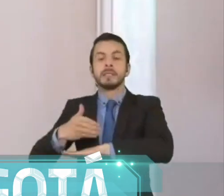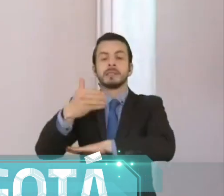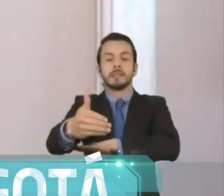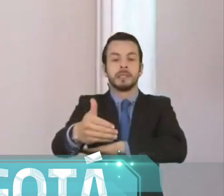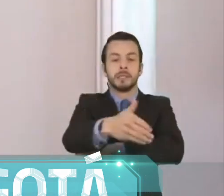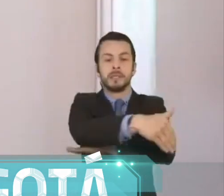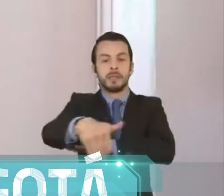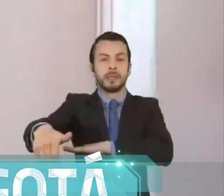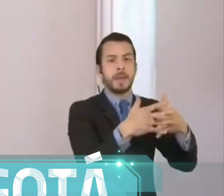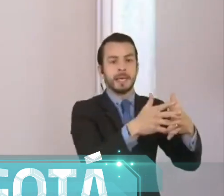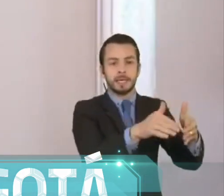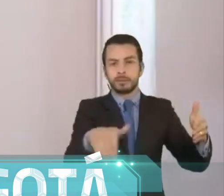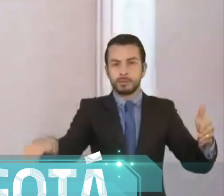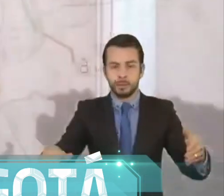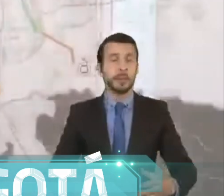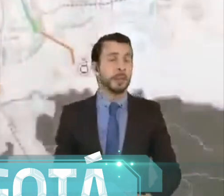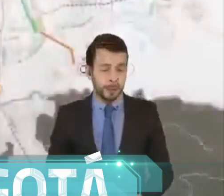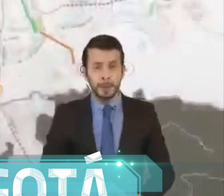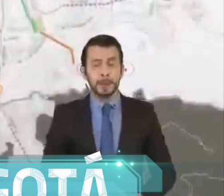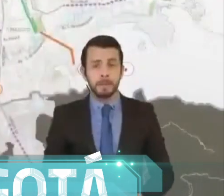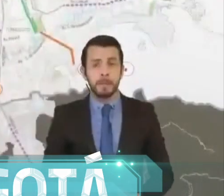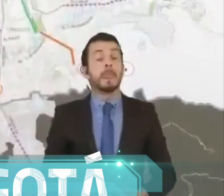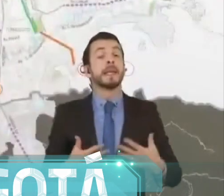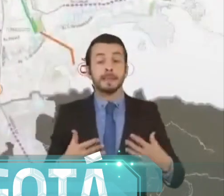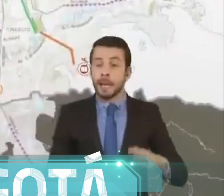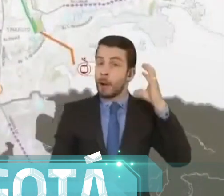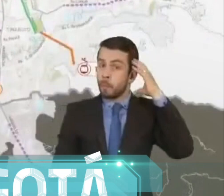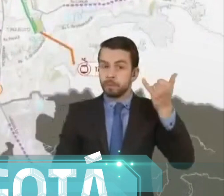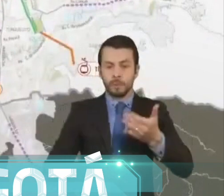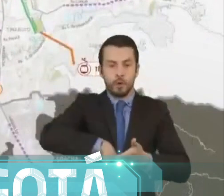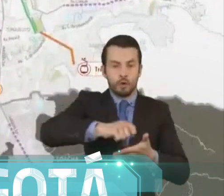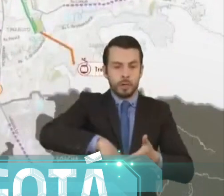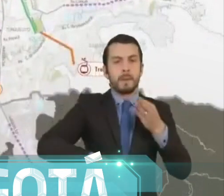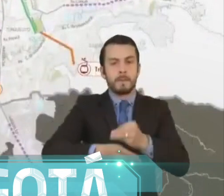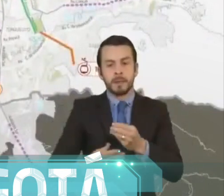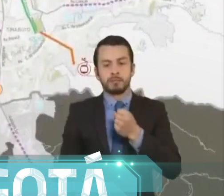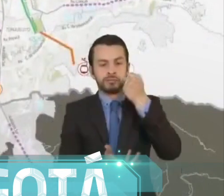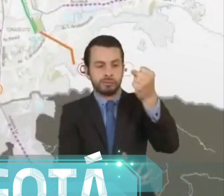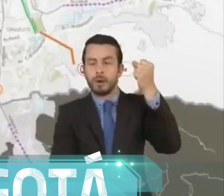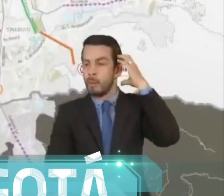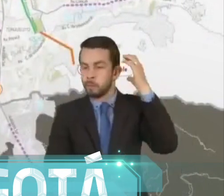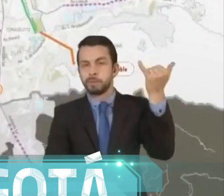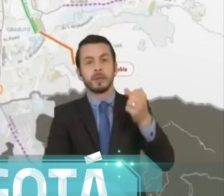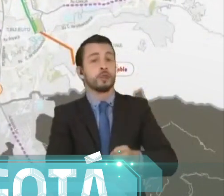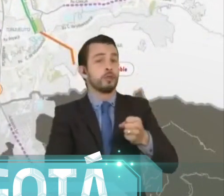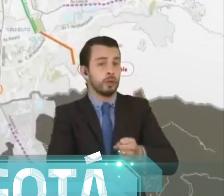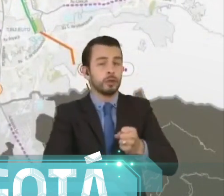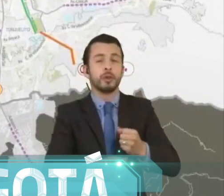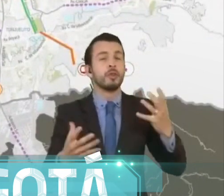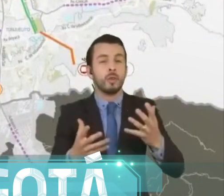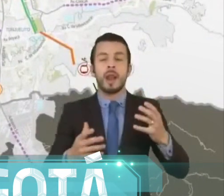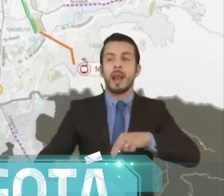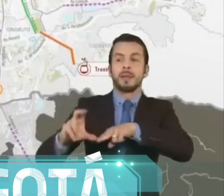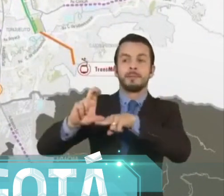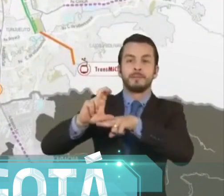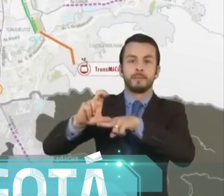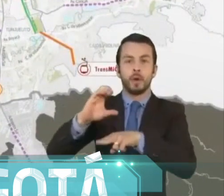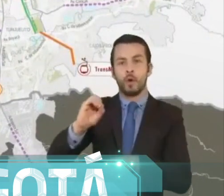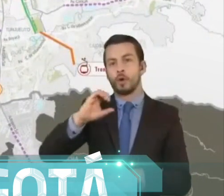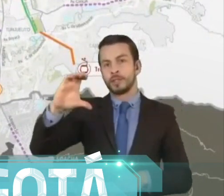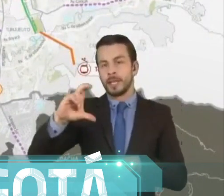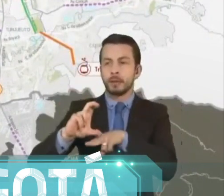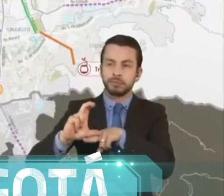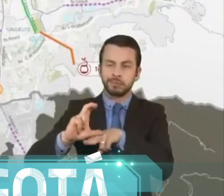troncal de la avenida Ciudad de Cali. Está también ya contratado, financiado y en ejecución nuestro Regiotram de Occidente,